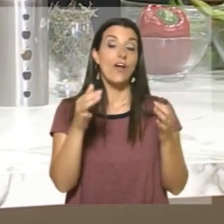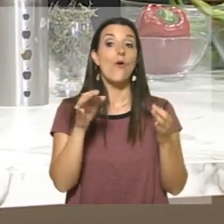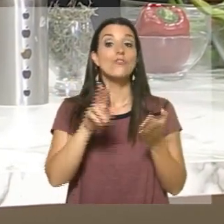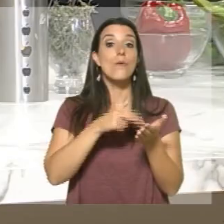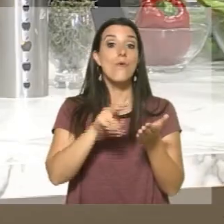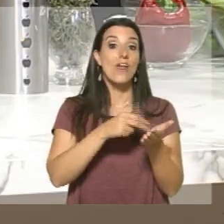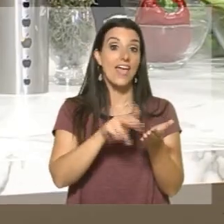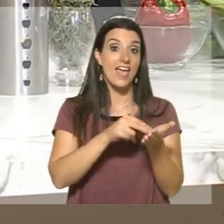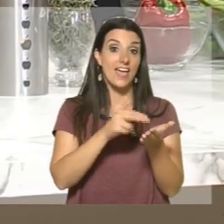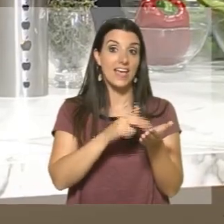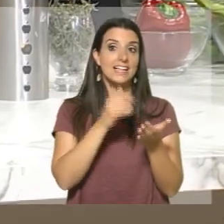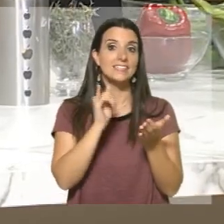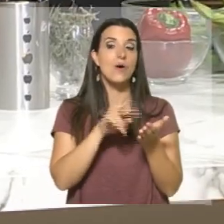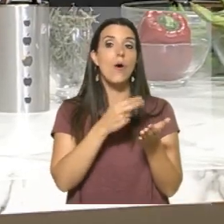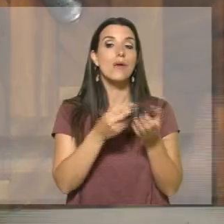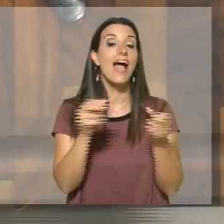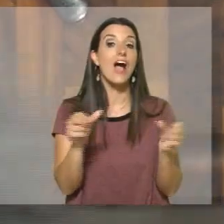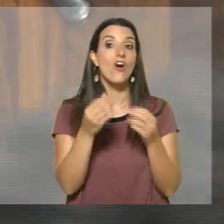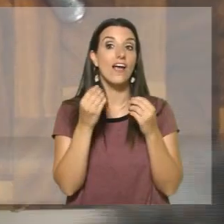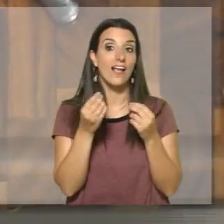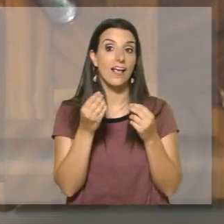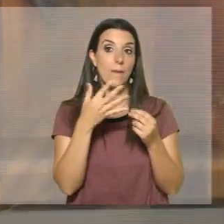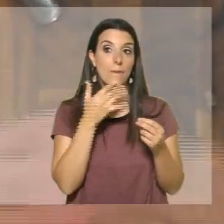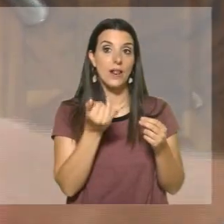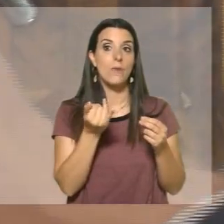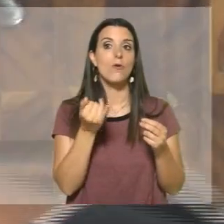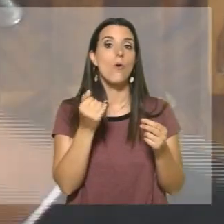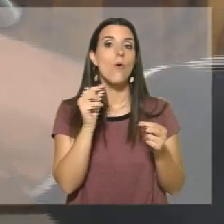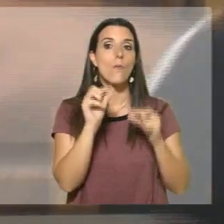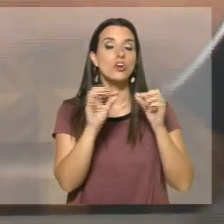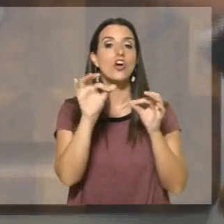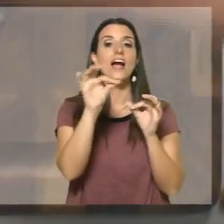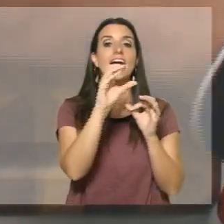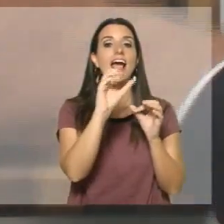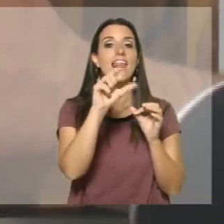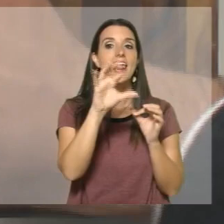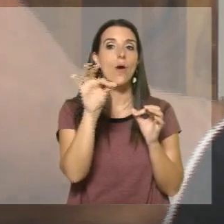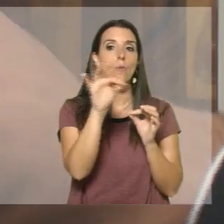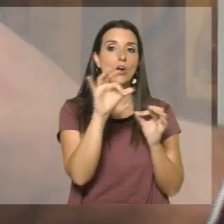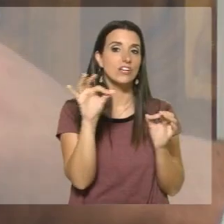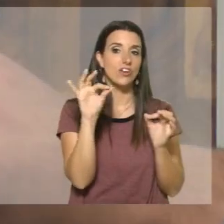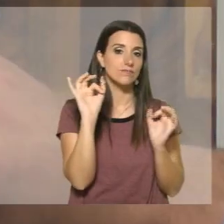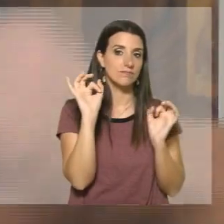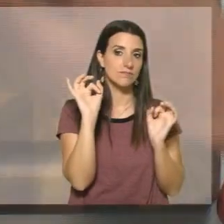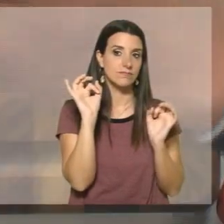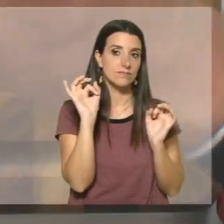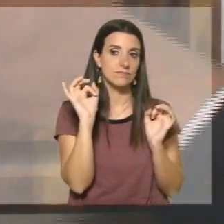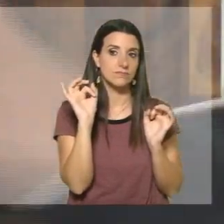puré. Y ahí con el puré lo que haces es, opa, le agregas un toquecito de canela. Canela, un poquitín de canela.